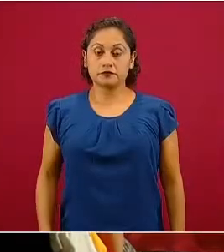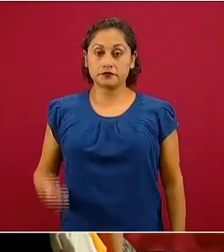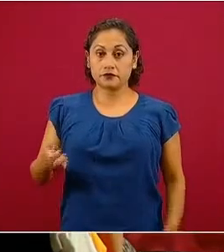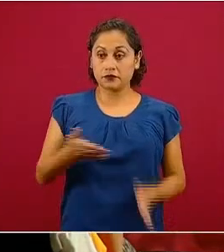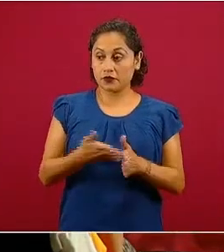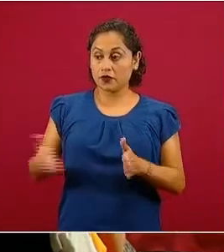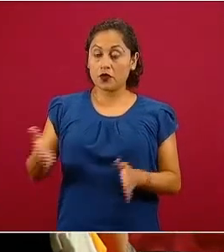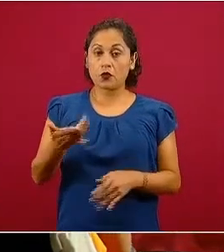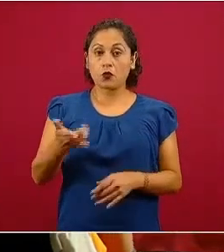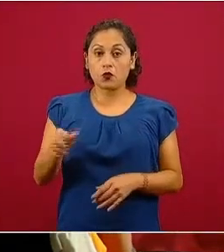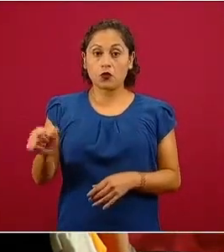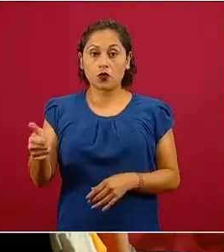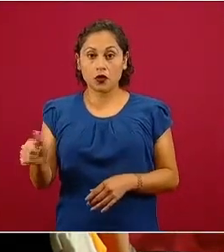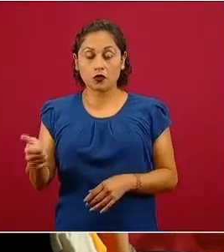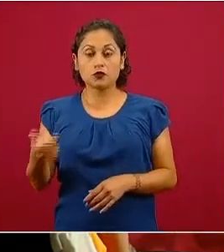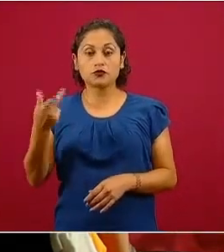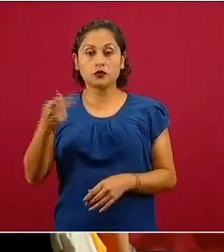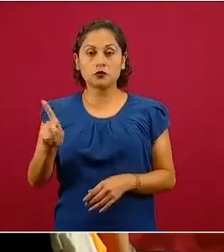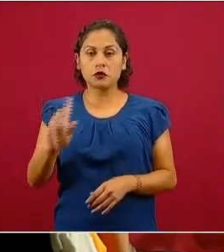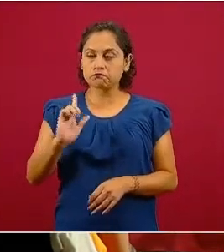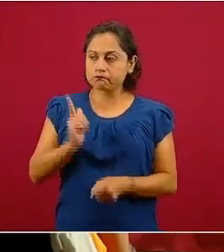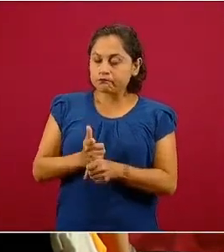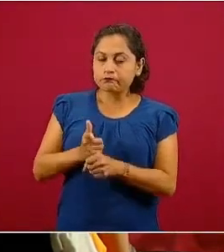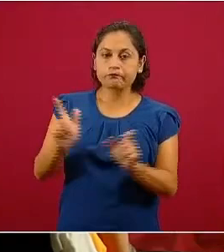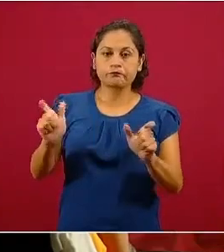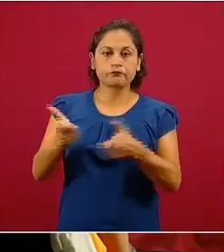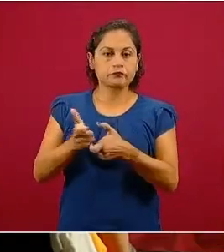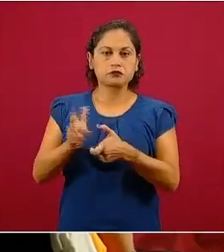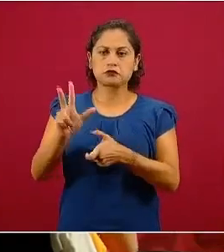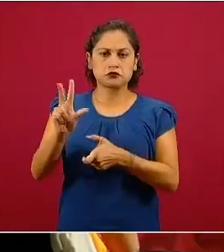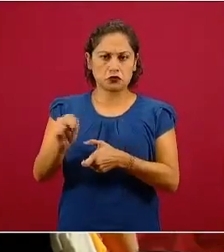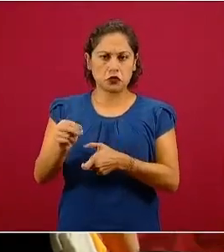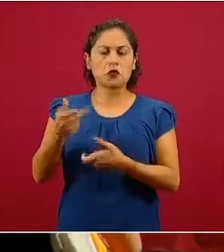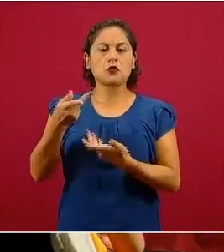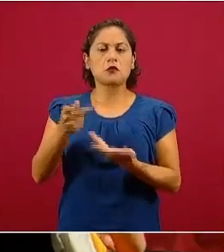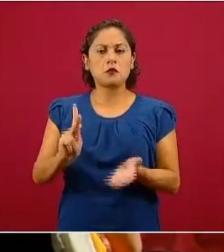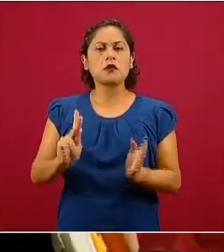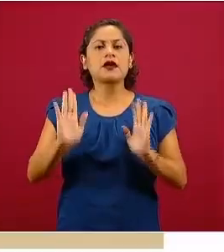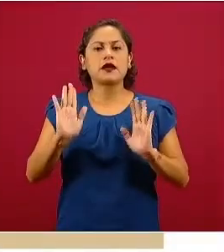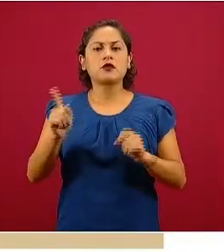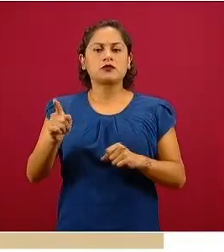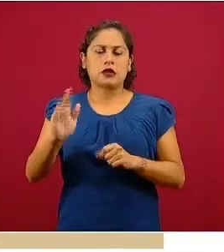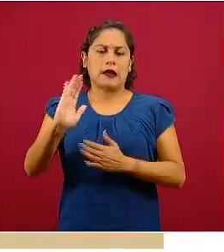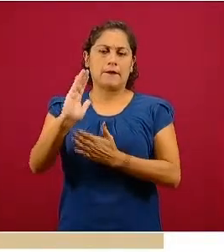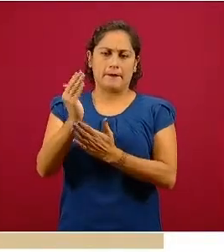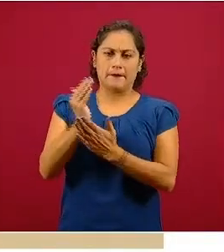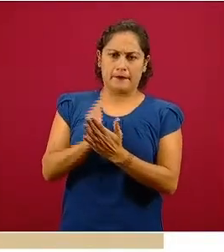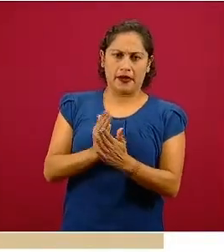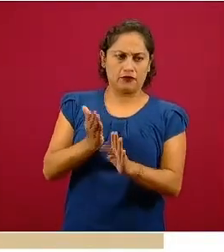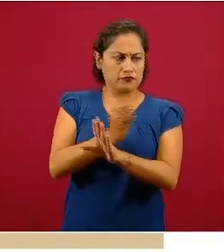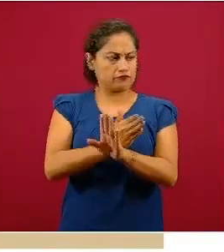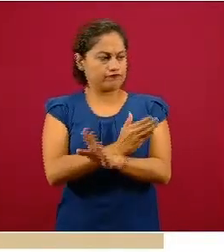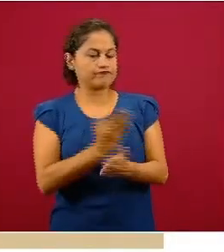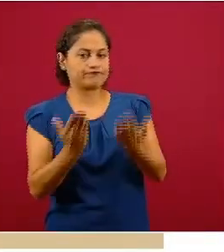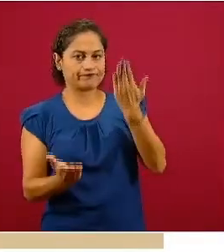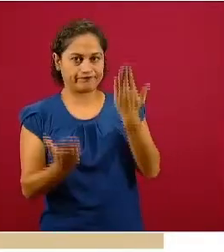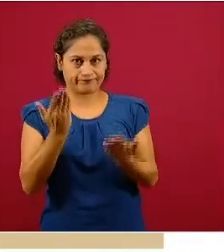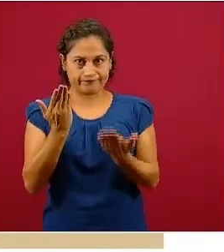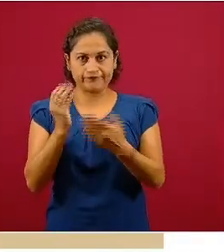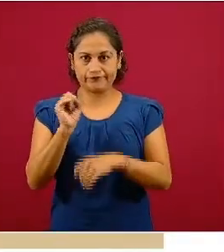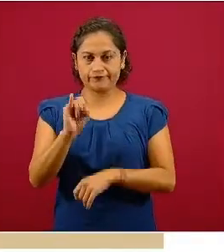no hay una tendencia descendente como tal, pero sí menor a la que se veía al menos en meses previos. Veamos la